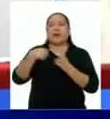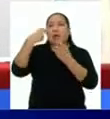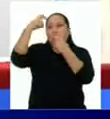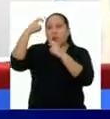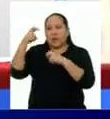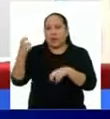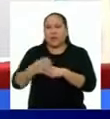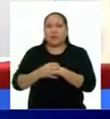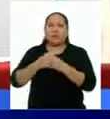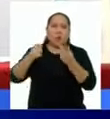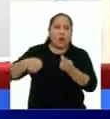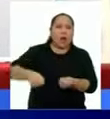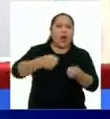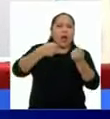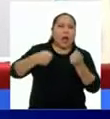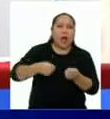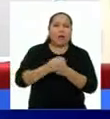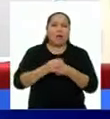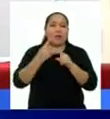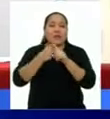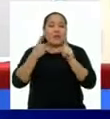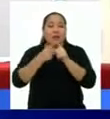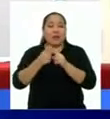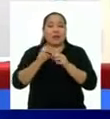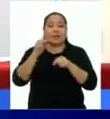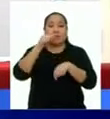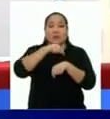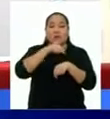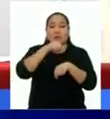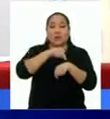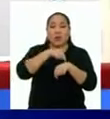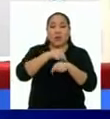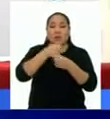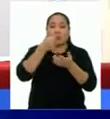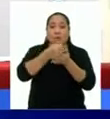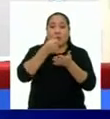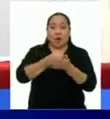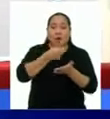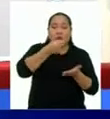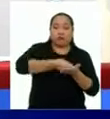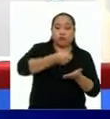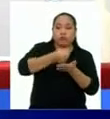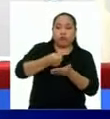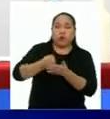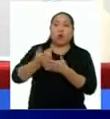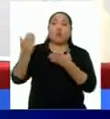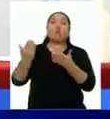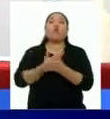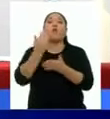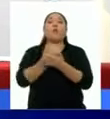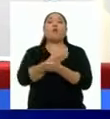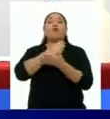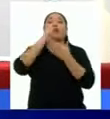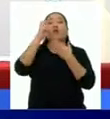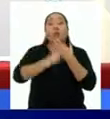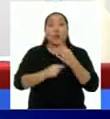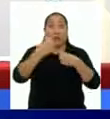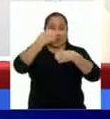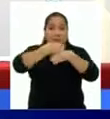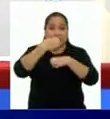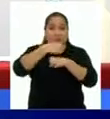las reprogramaciones que se han hecho en este año, y los nuevos programas que se han creado este año,